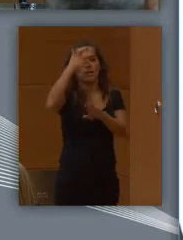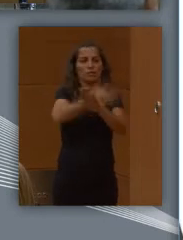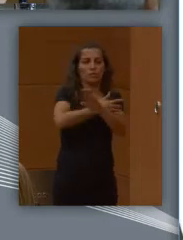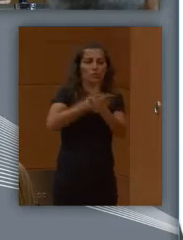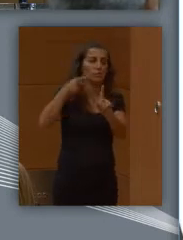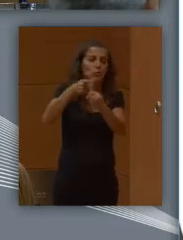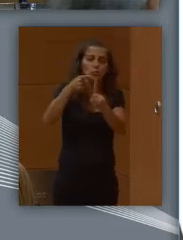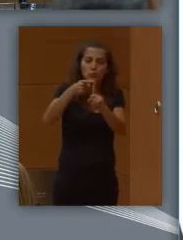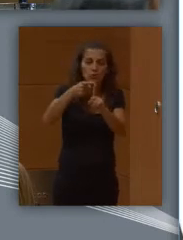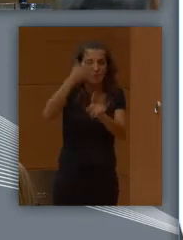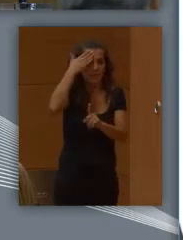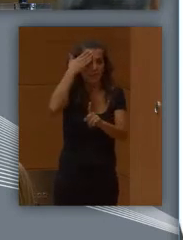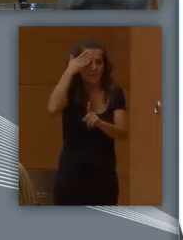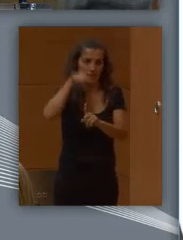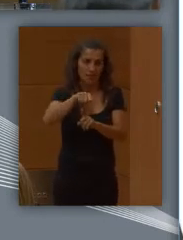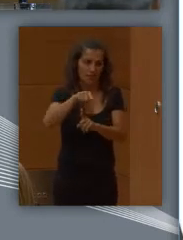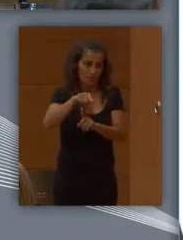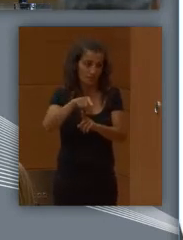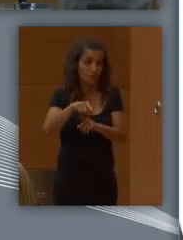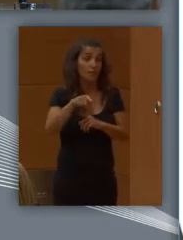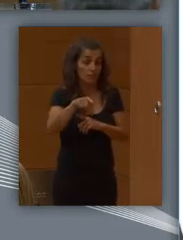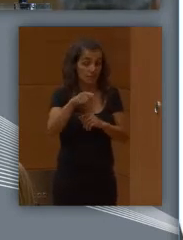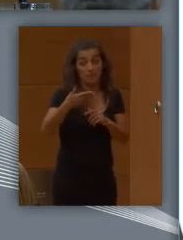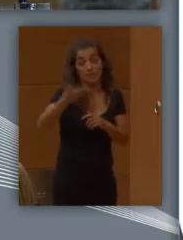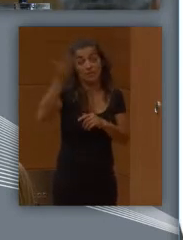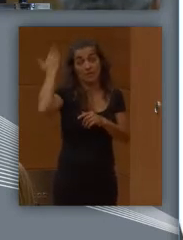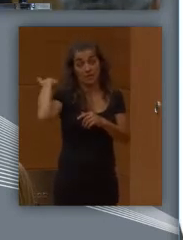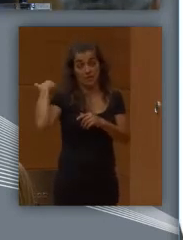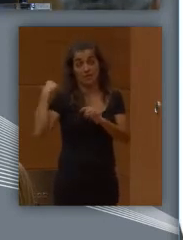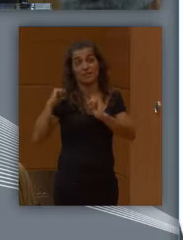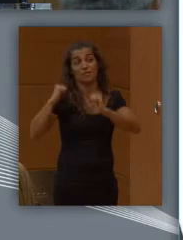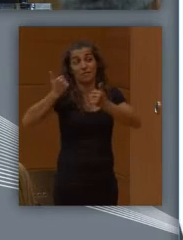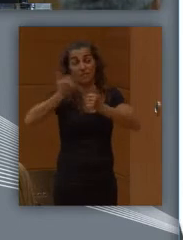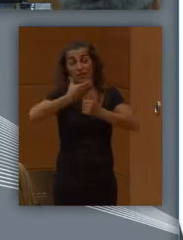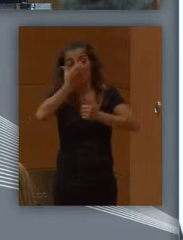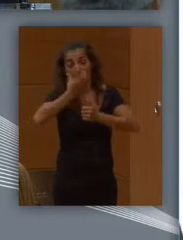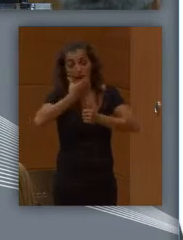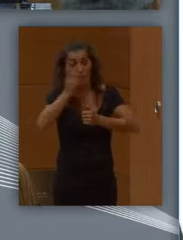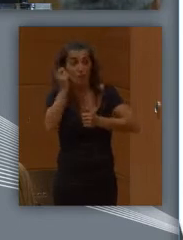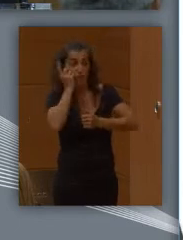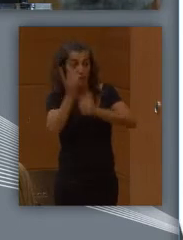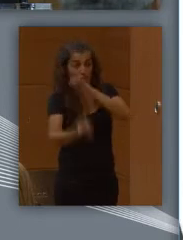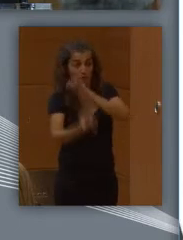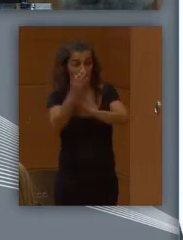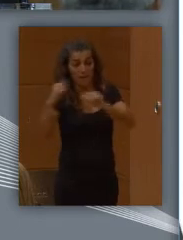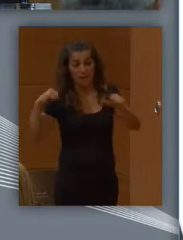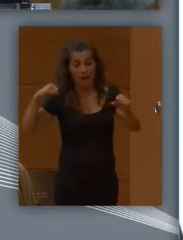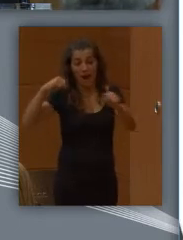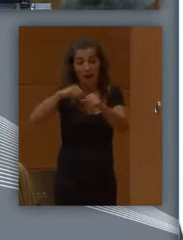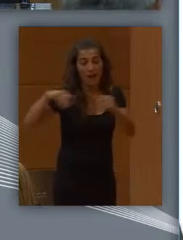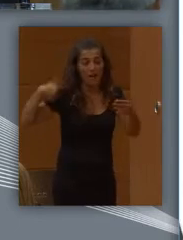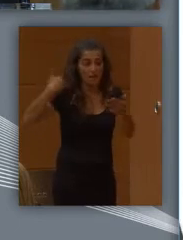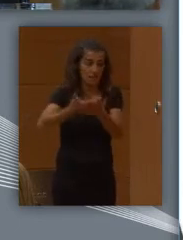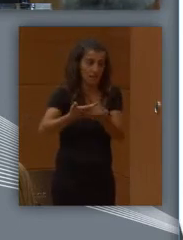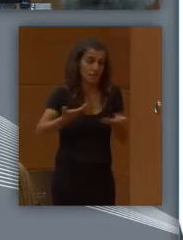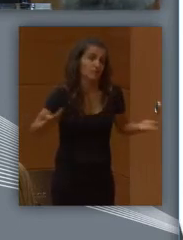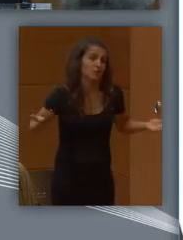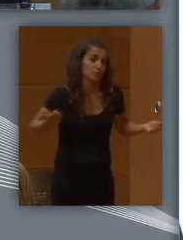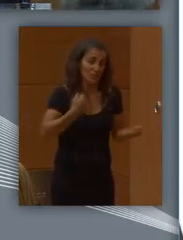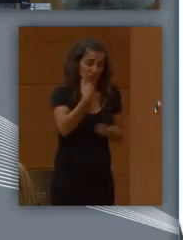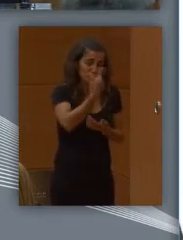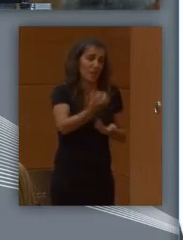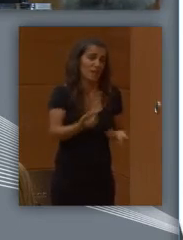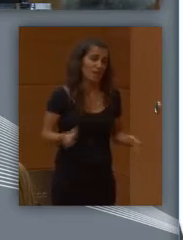Desde ese momento, pues bueno, hasta la actualidad, ¿qué les voy a decir? La adopción de la tecnología